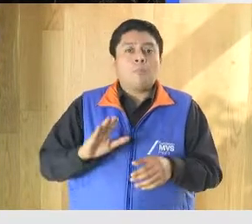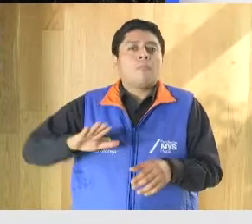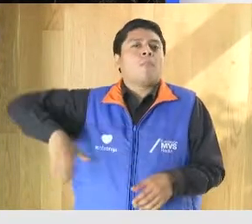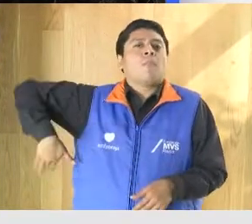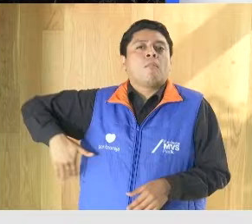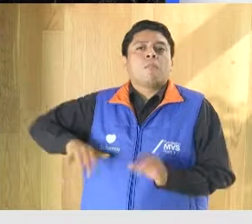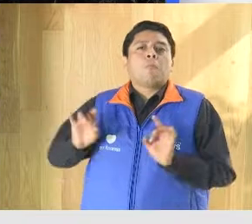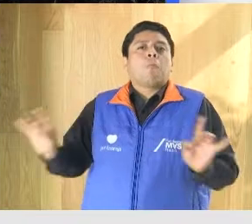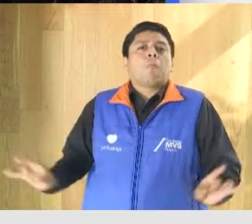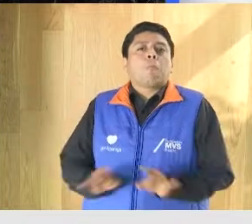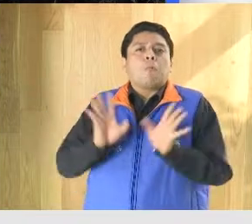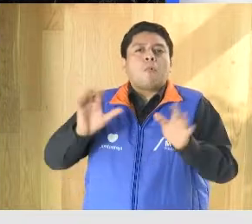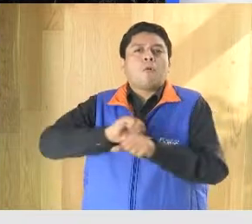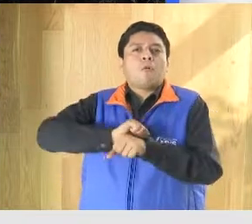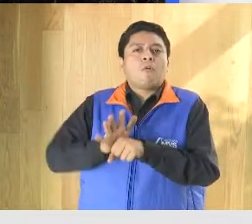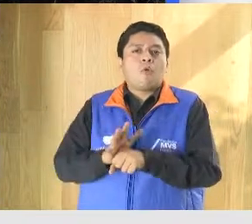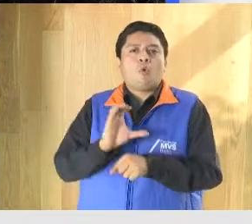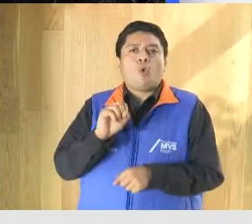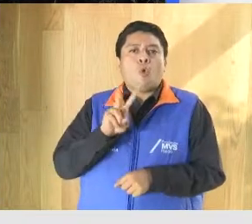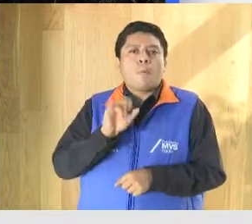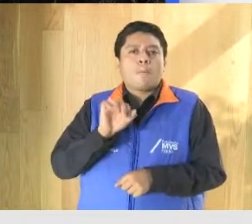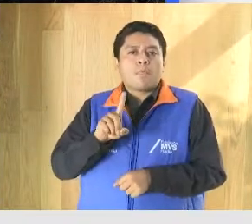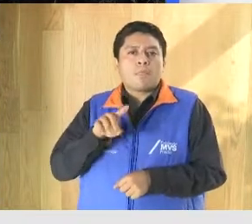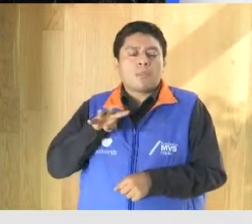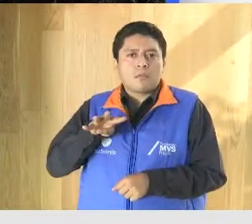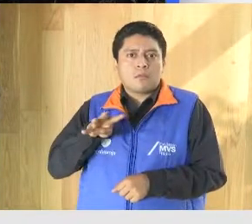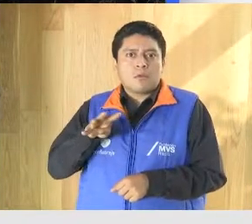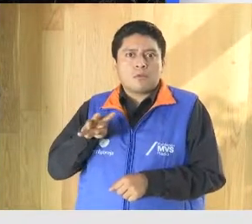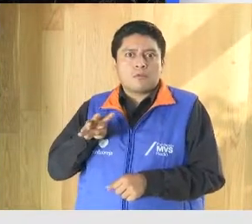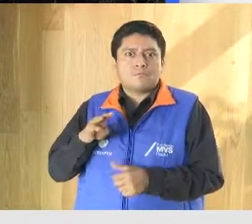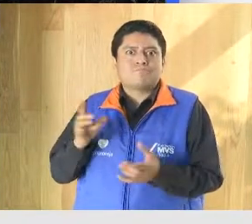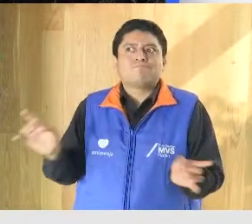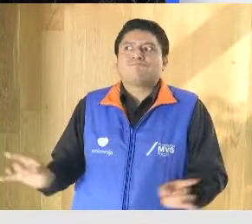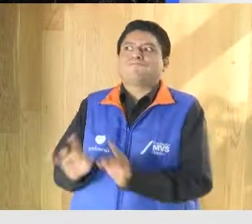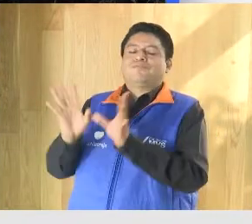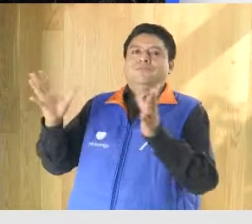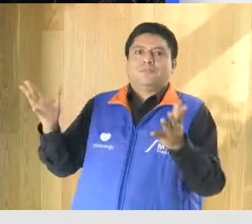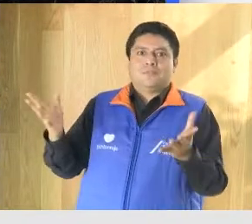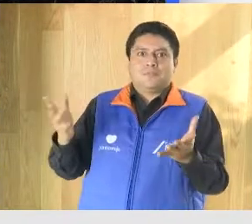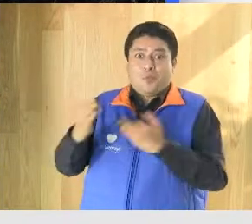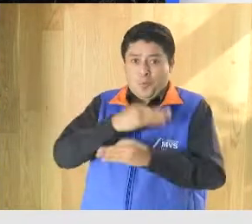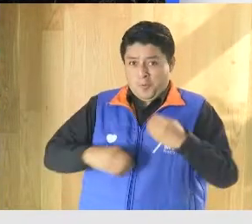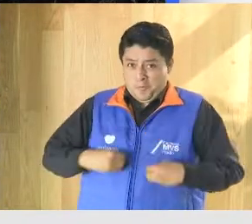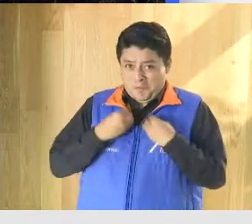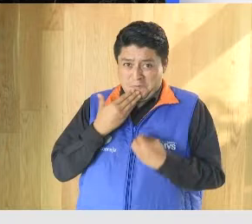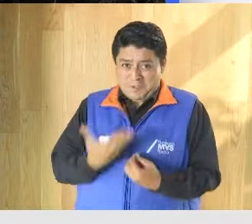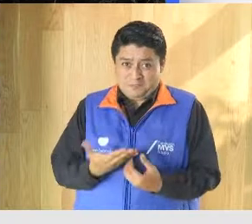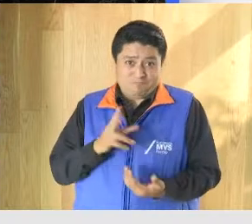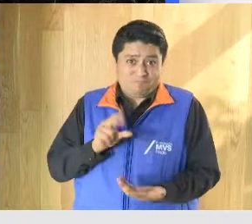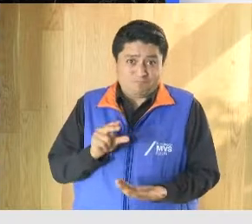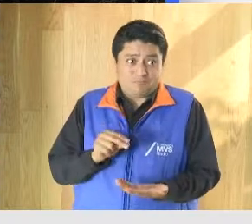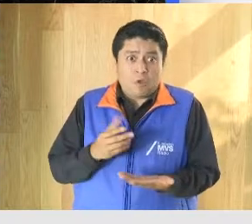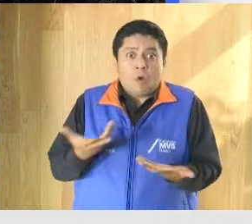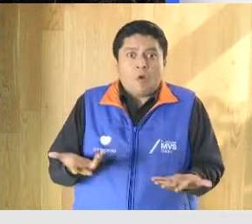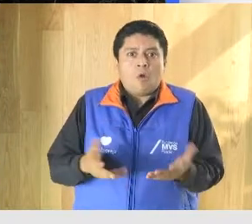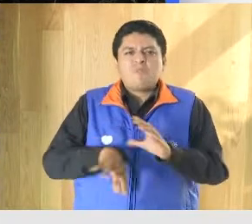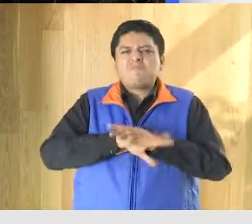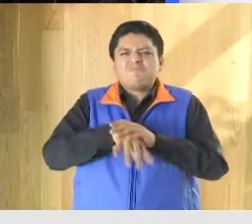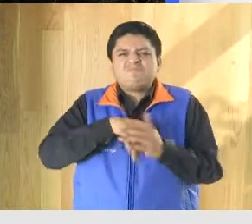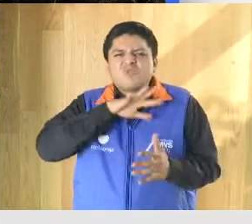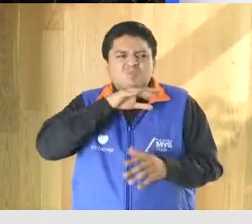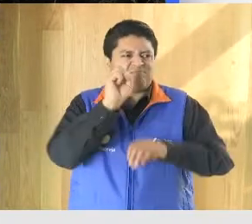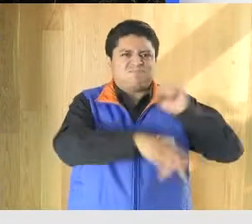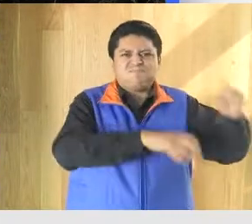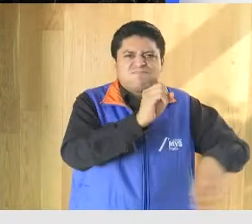eventos extremos vinculados al cambio climático, a la contaminación, bueno, sin desde luego dejar de mencionar